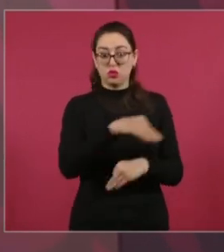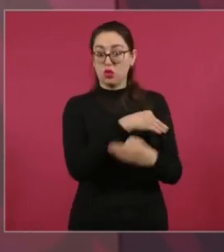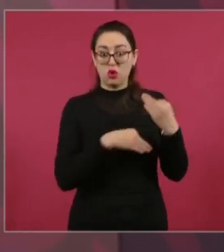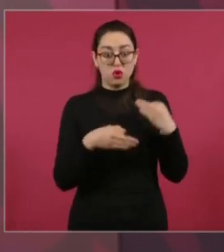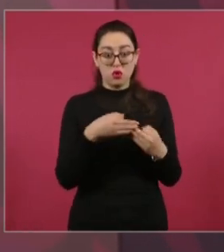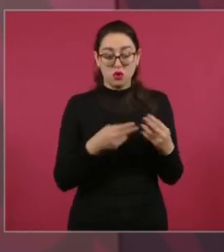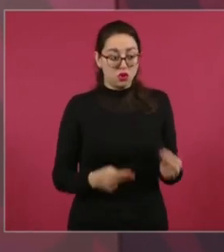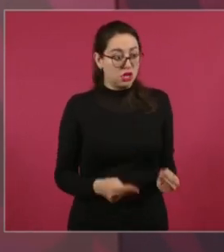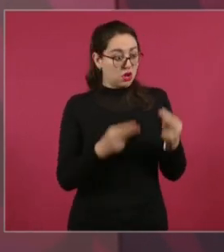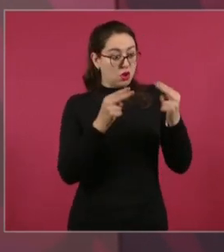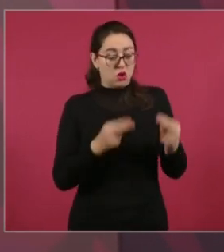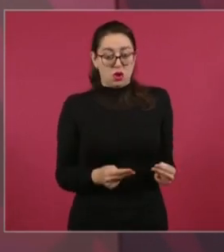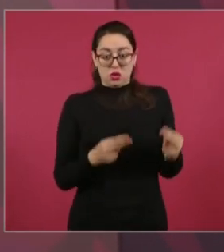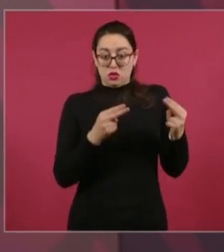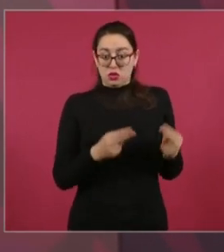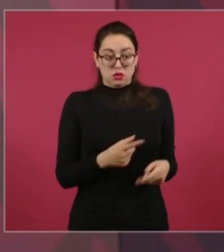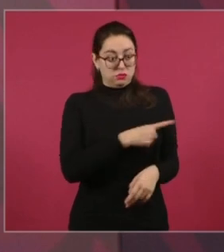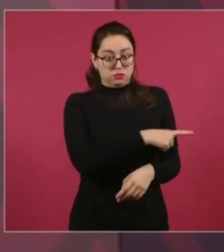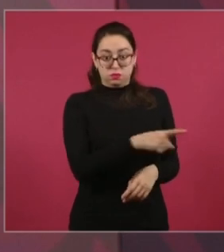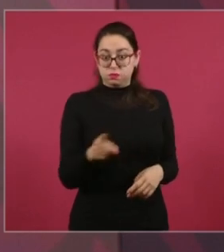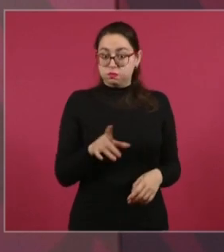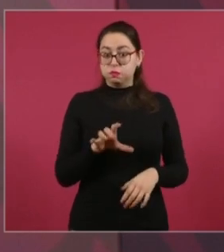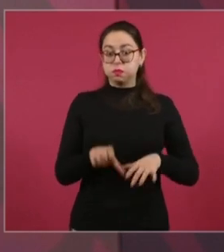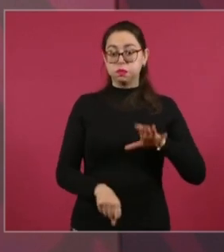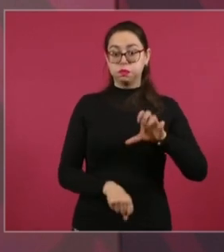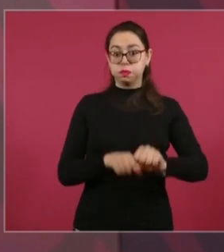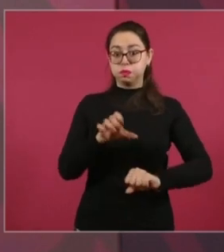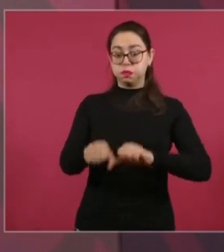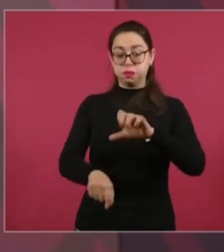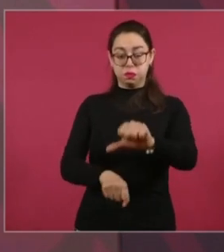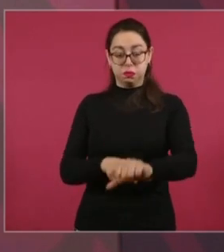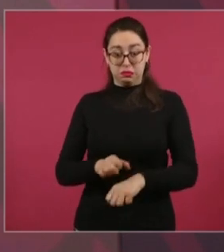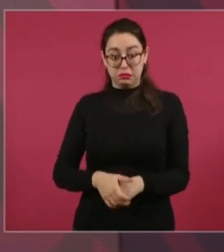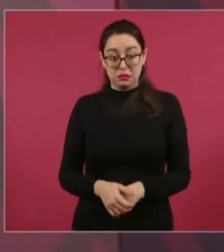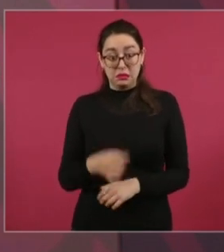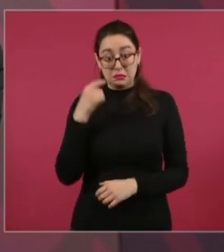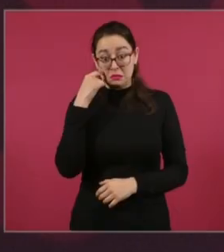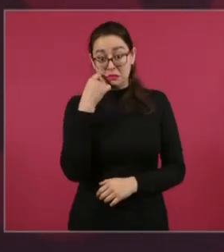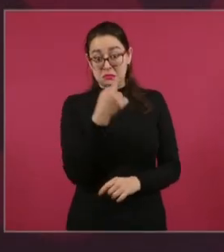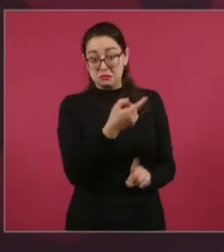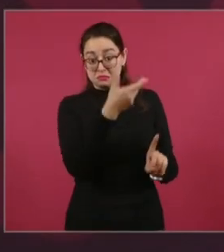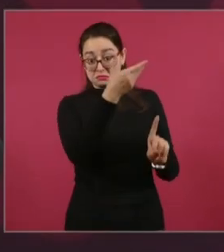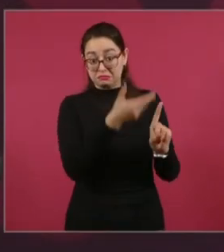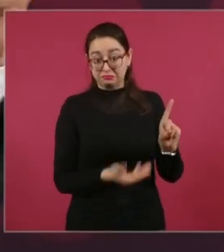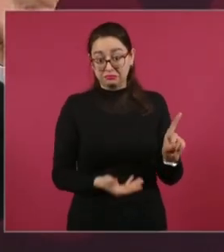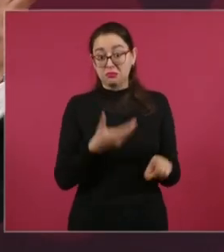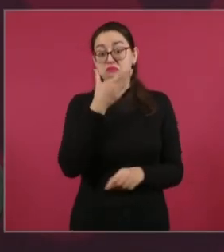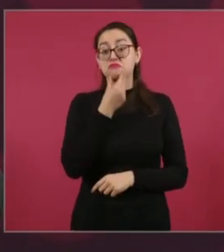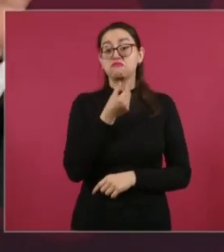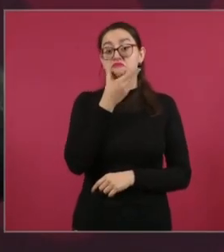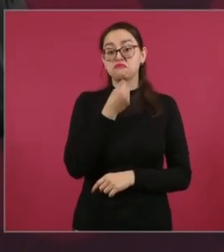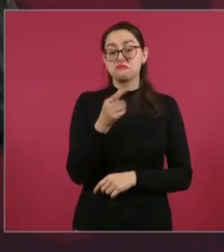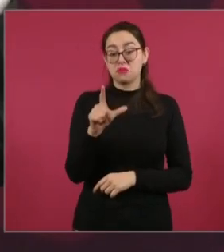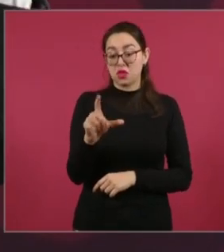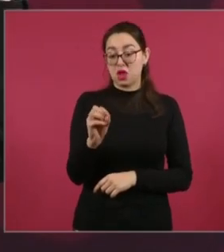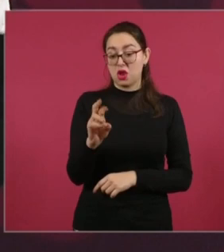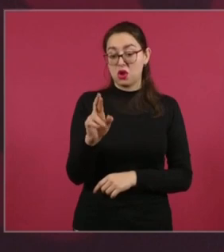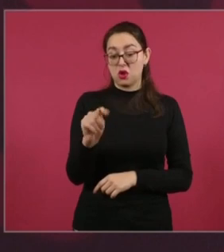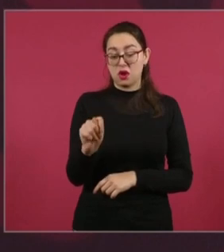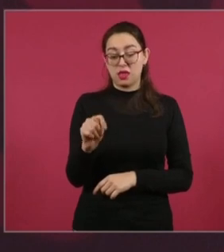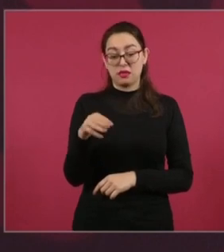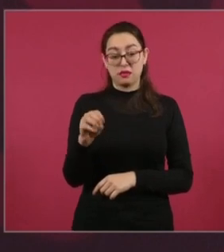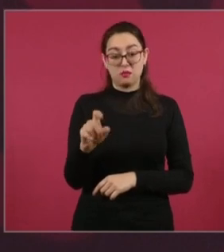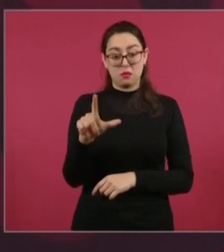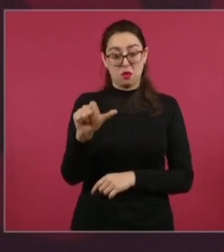El caso más claro es Loret de Mola, que era así como uno de